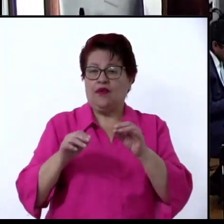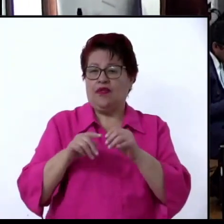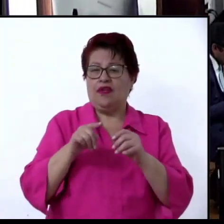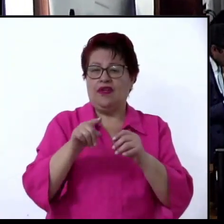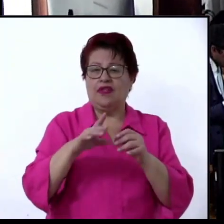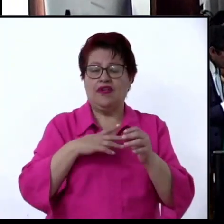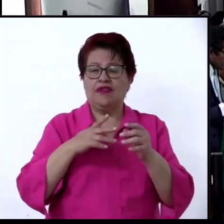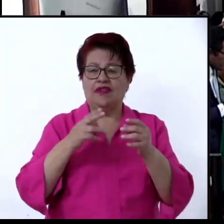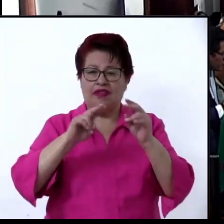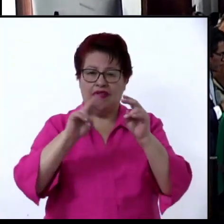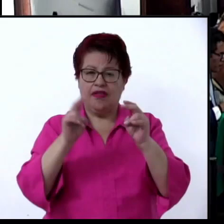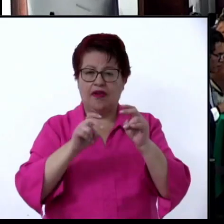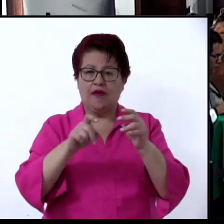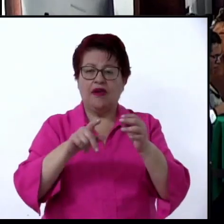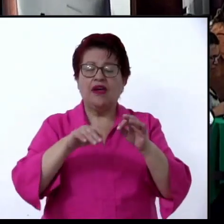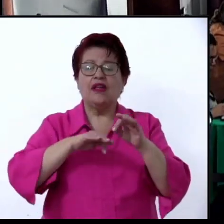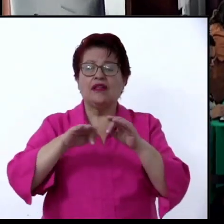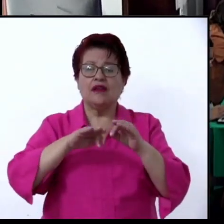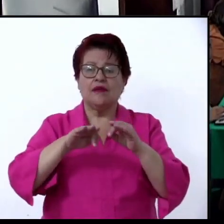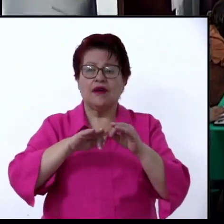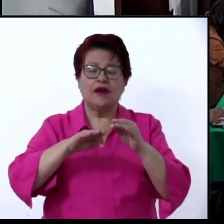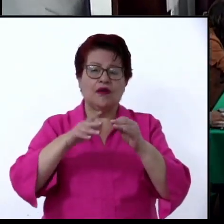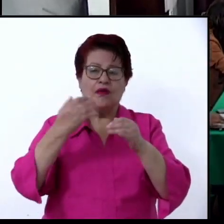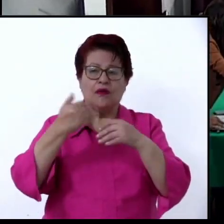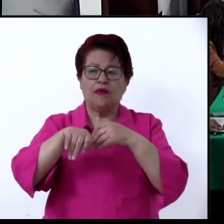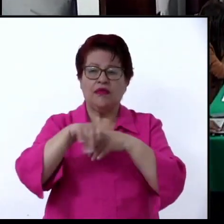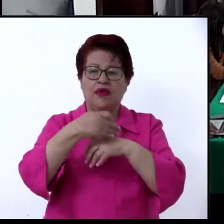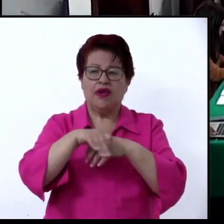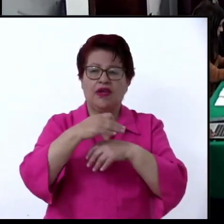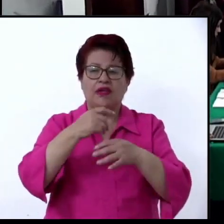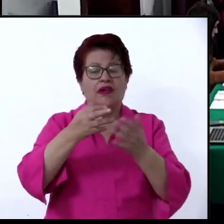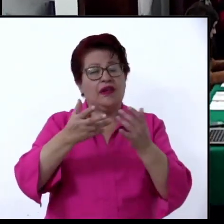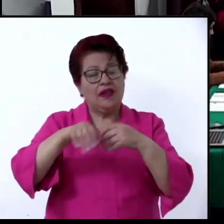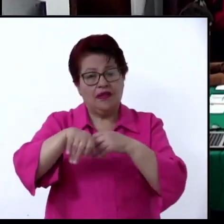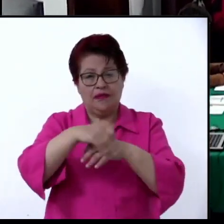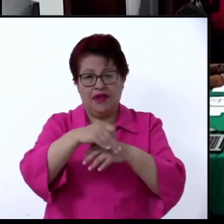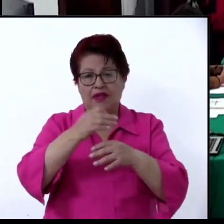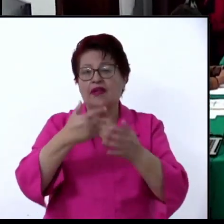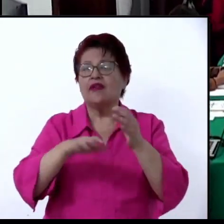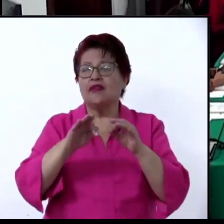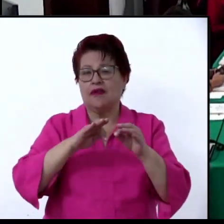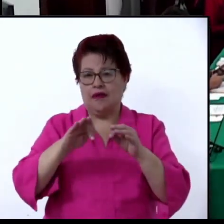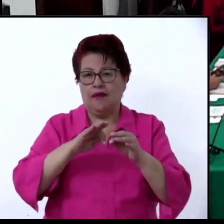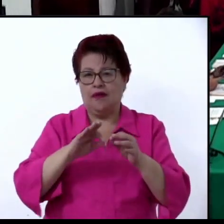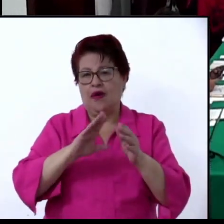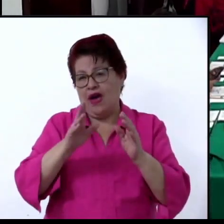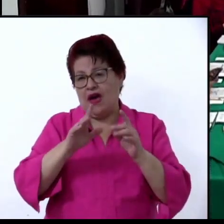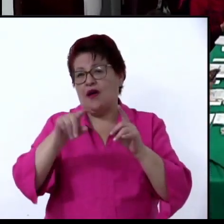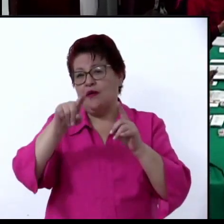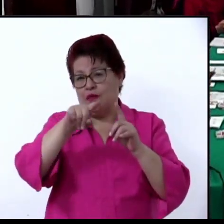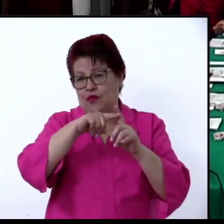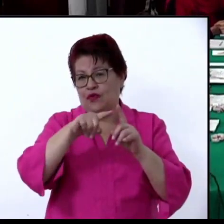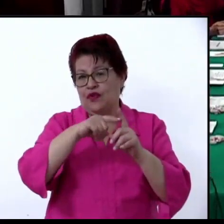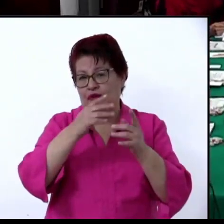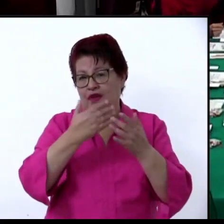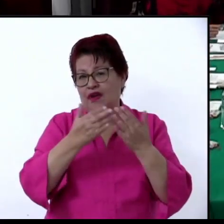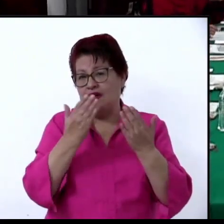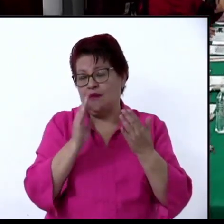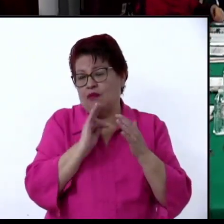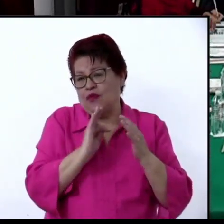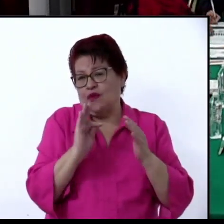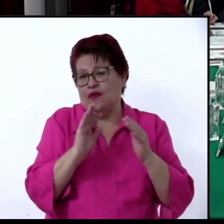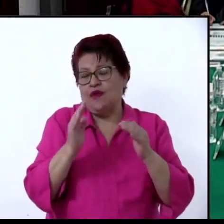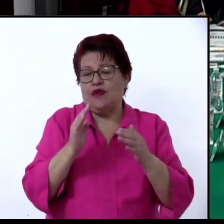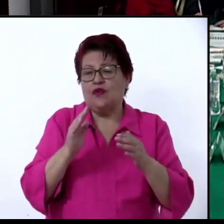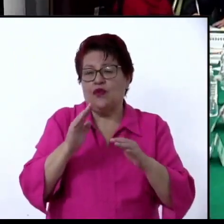este rubro es el de trabajo temporal. En trabajo temporal pues hemos tenido la posibilidad de